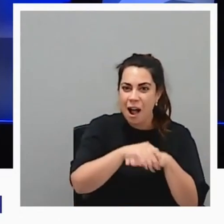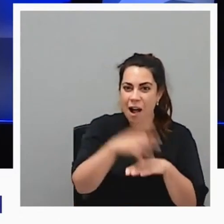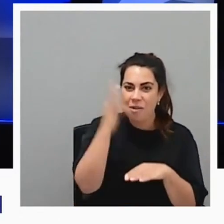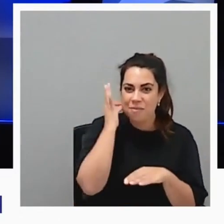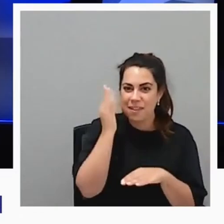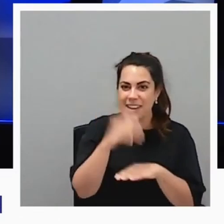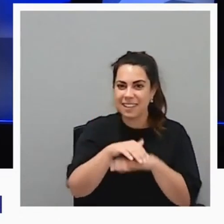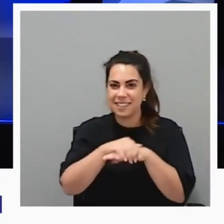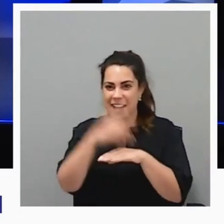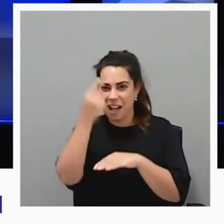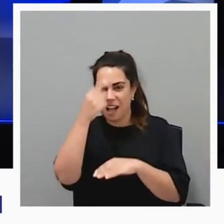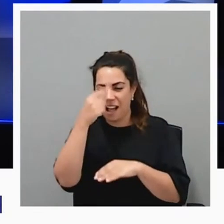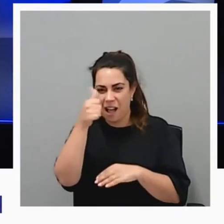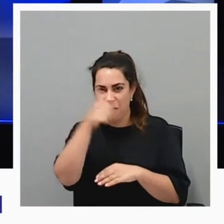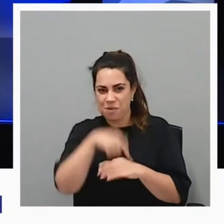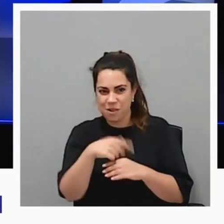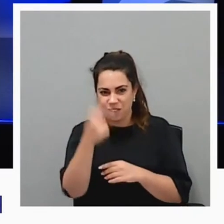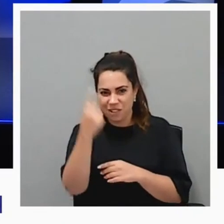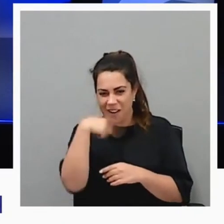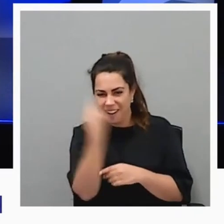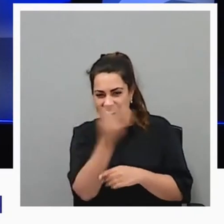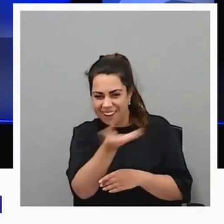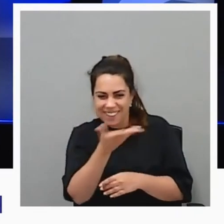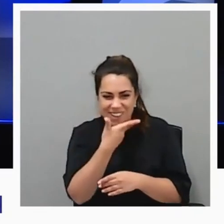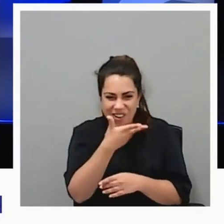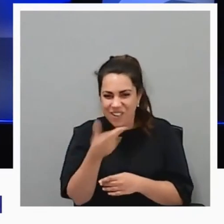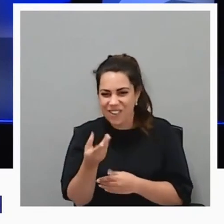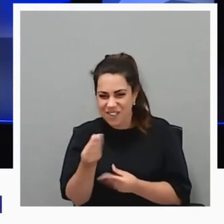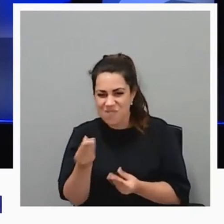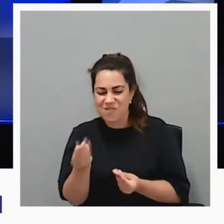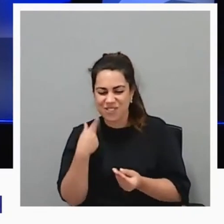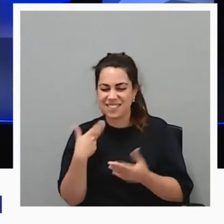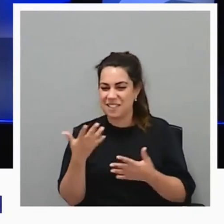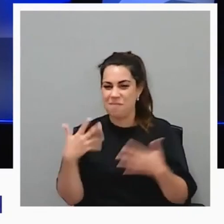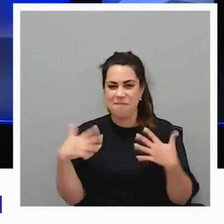caras conocidas y me alegra sobremanera el que estéis aquí.